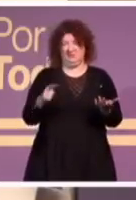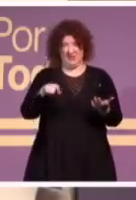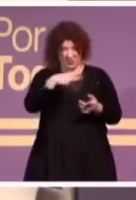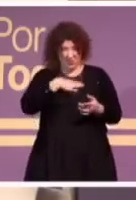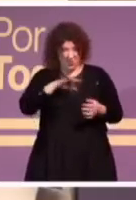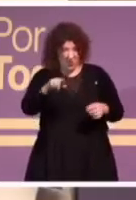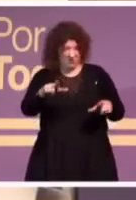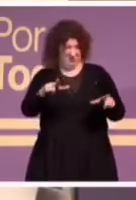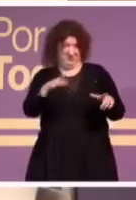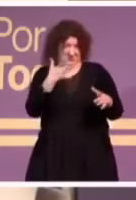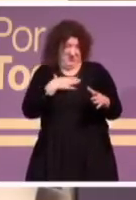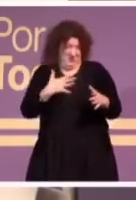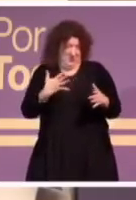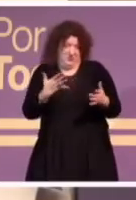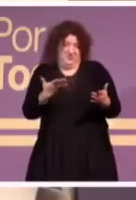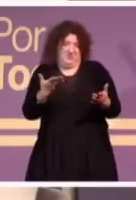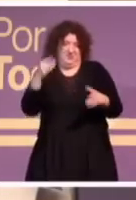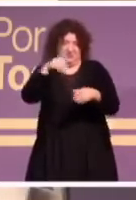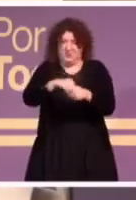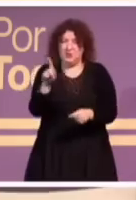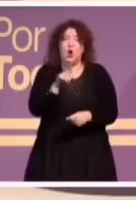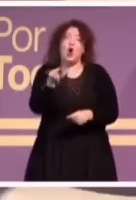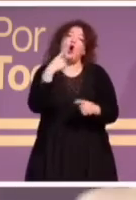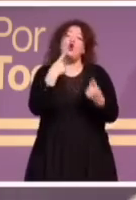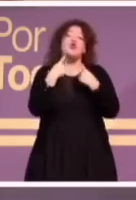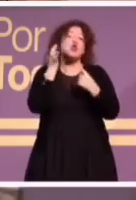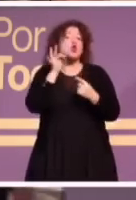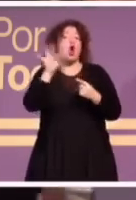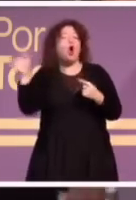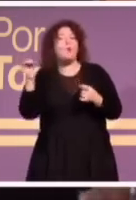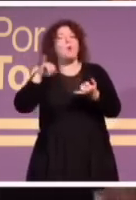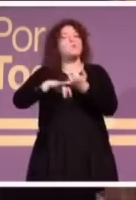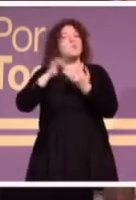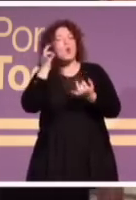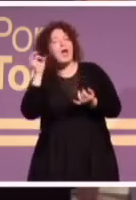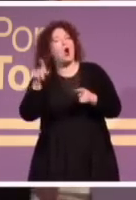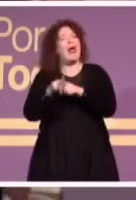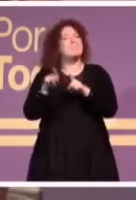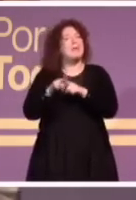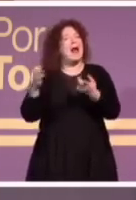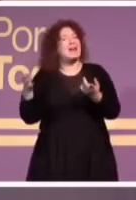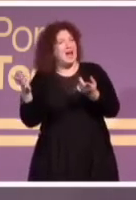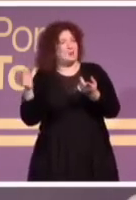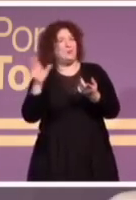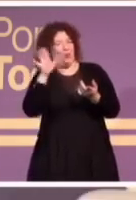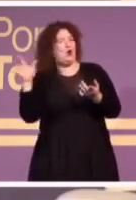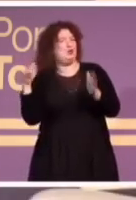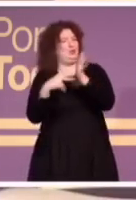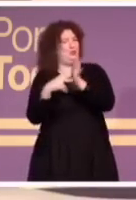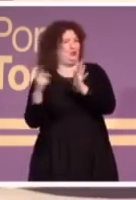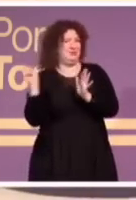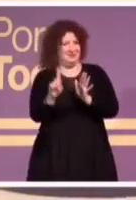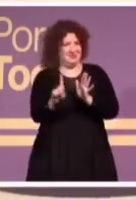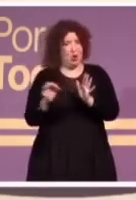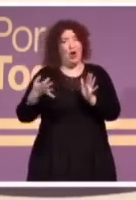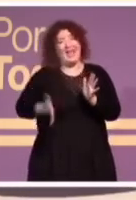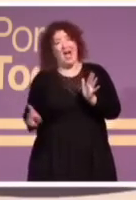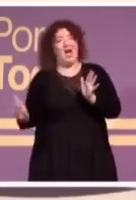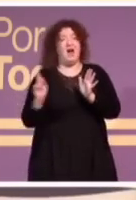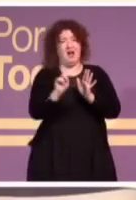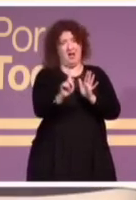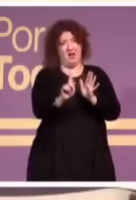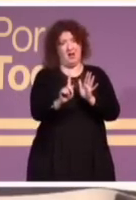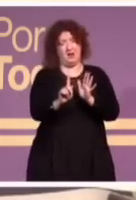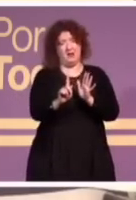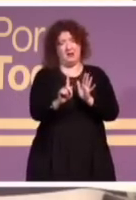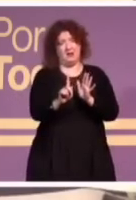ahí, que estás ahí porque eres la novia de, la mujer de, la hermana de, la hija de. Es